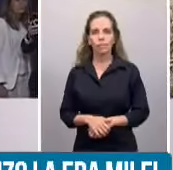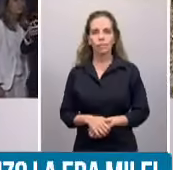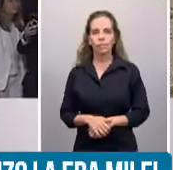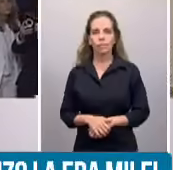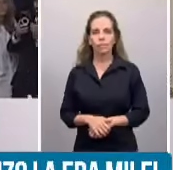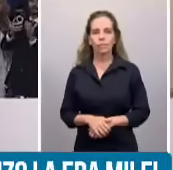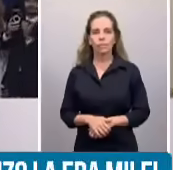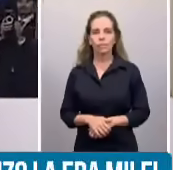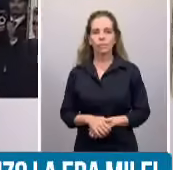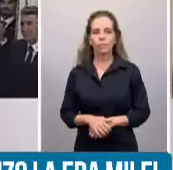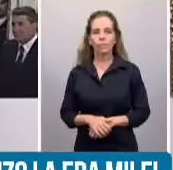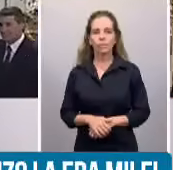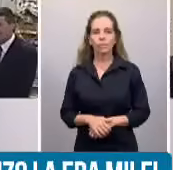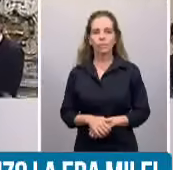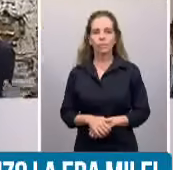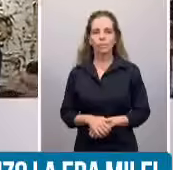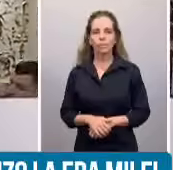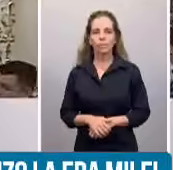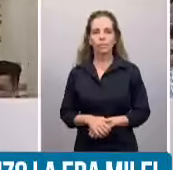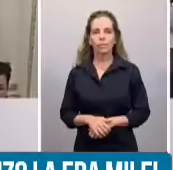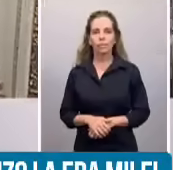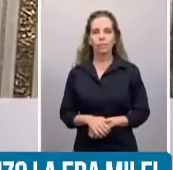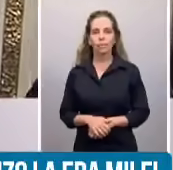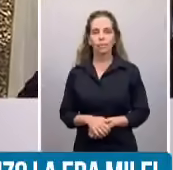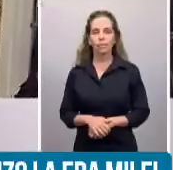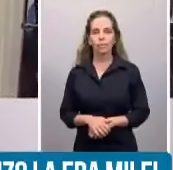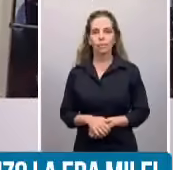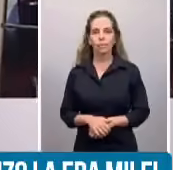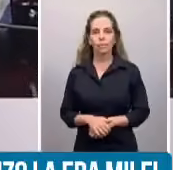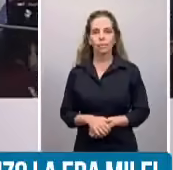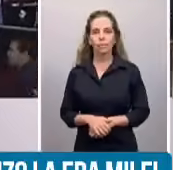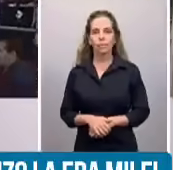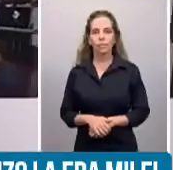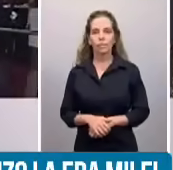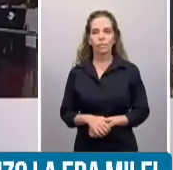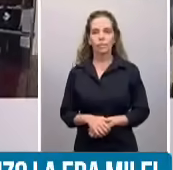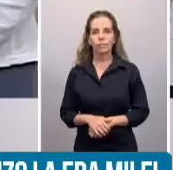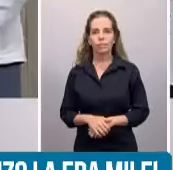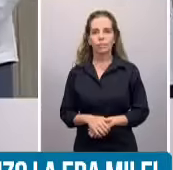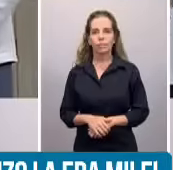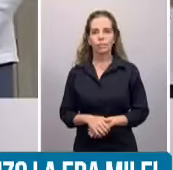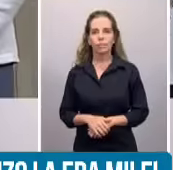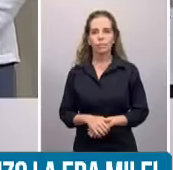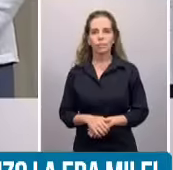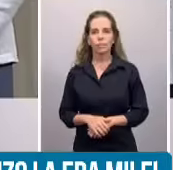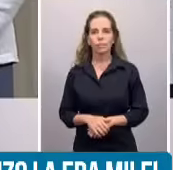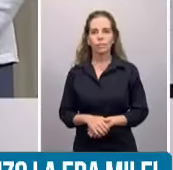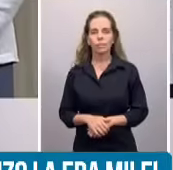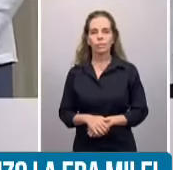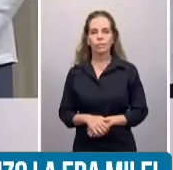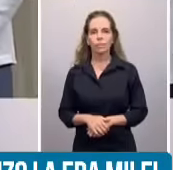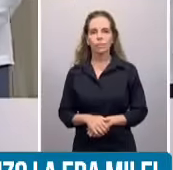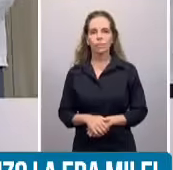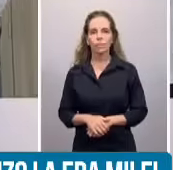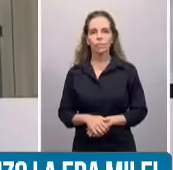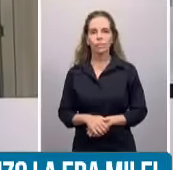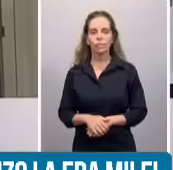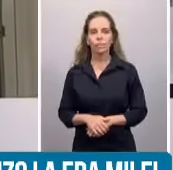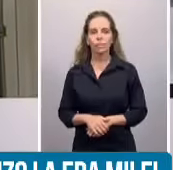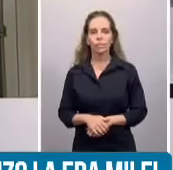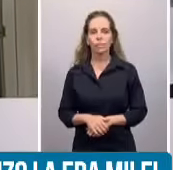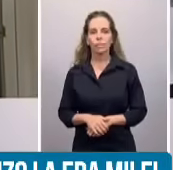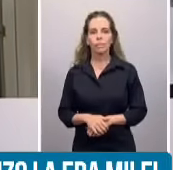importante desde lo ideológico para Javier Milei, veíamos al presidente de Ucrania también. Estamos viendo todo esto, esto ahora es lo que sucede, ¿sí?